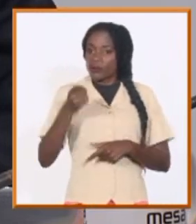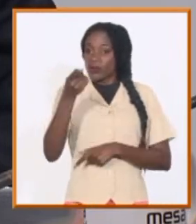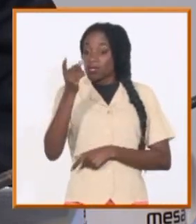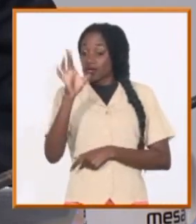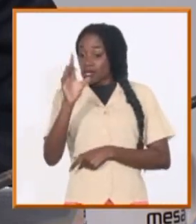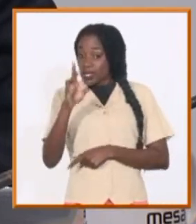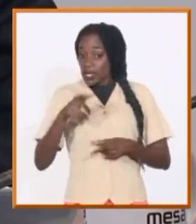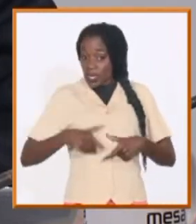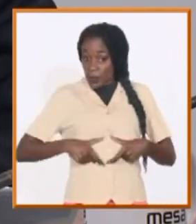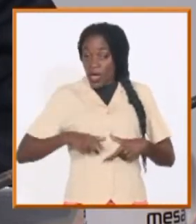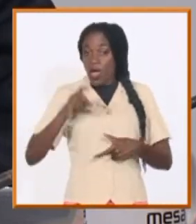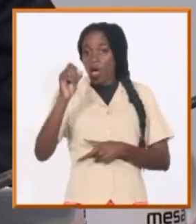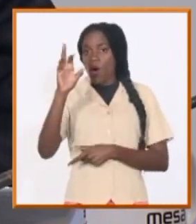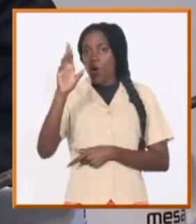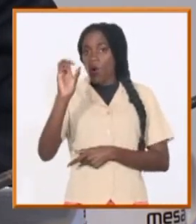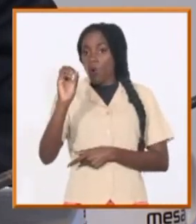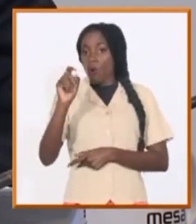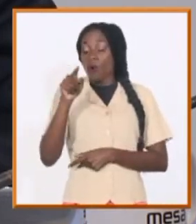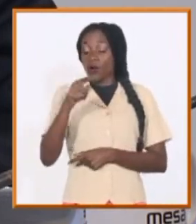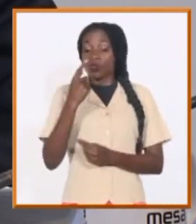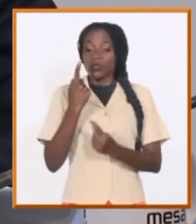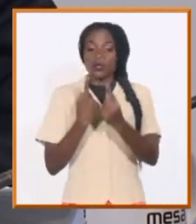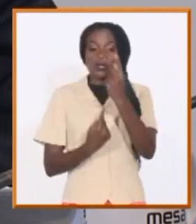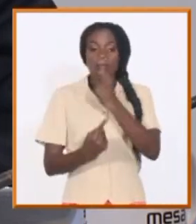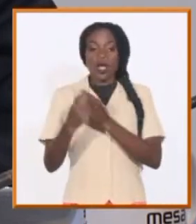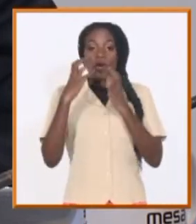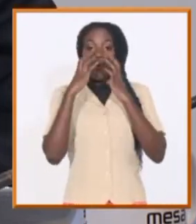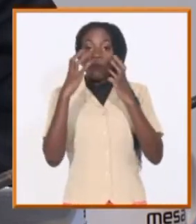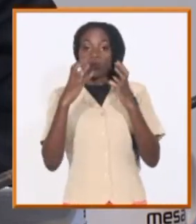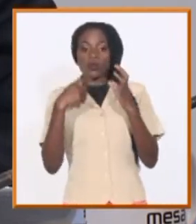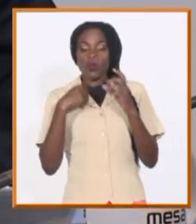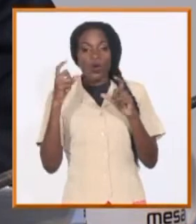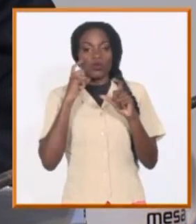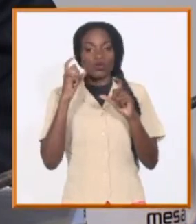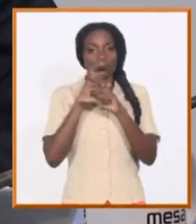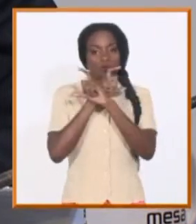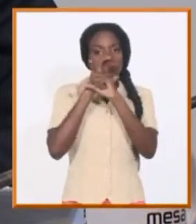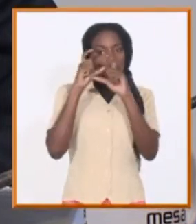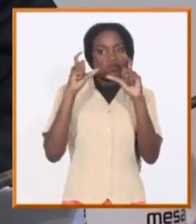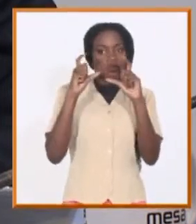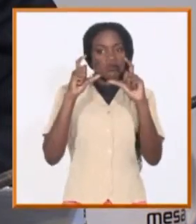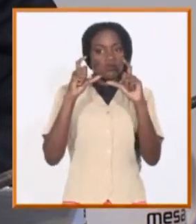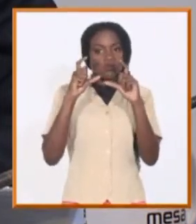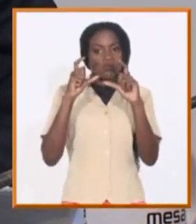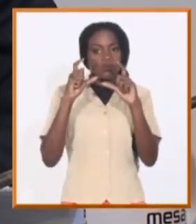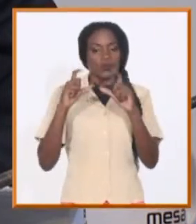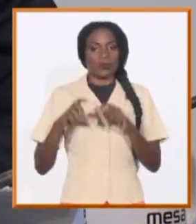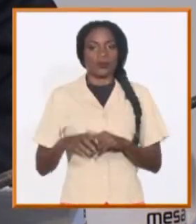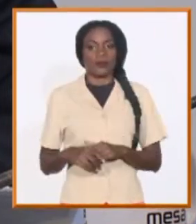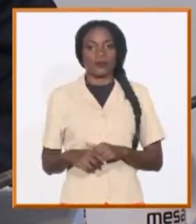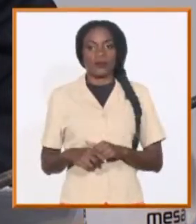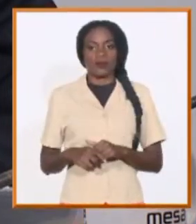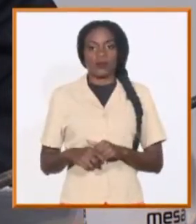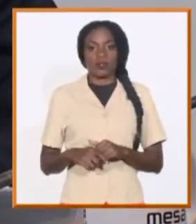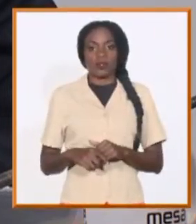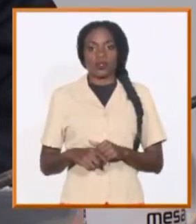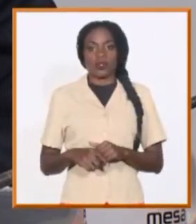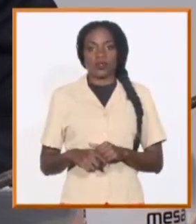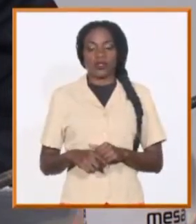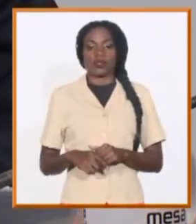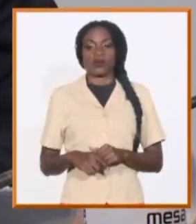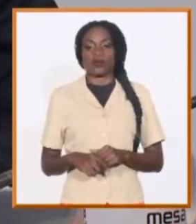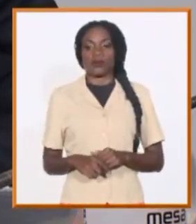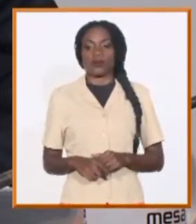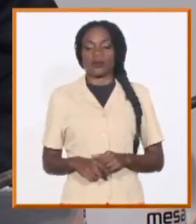oro. Eso es algo que también matiza la participación de Cuba en estos